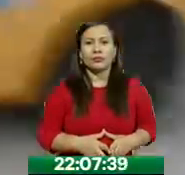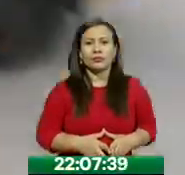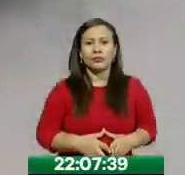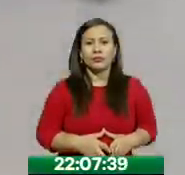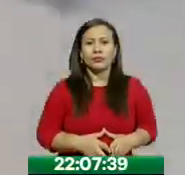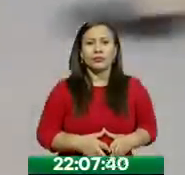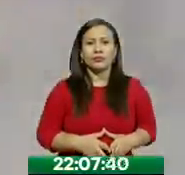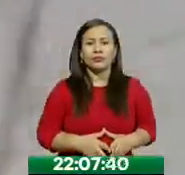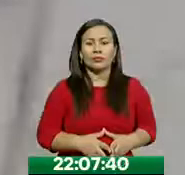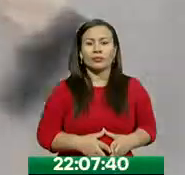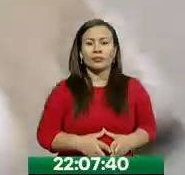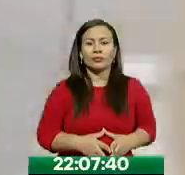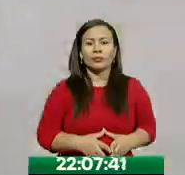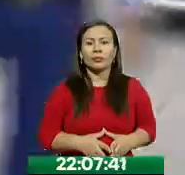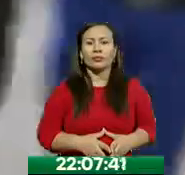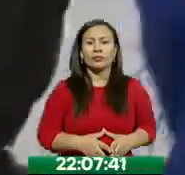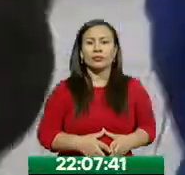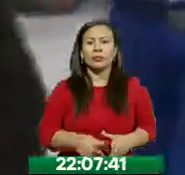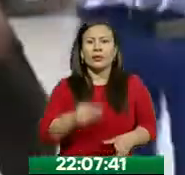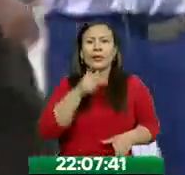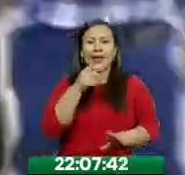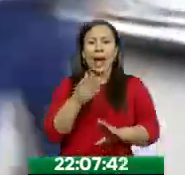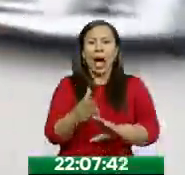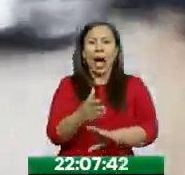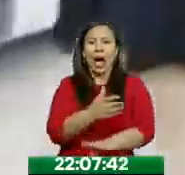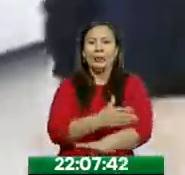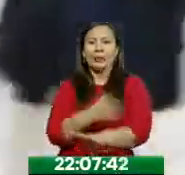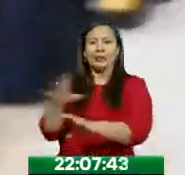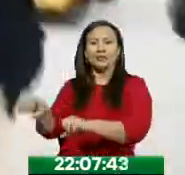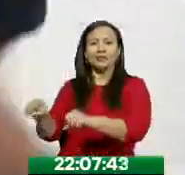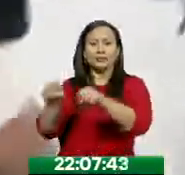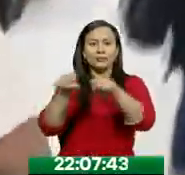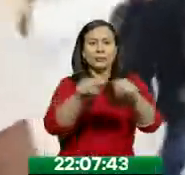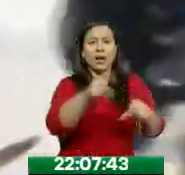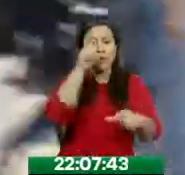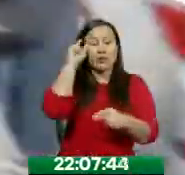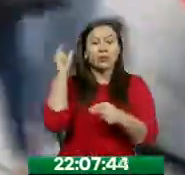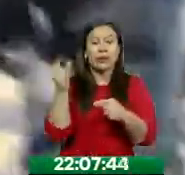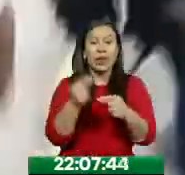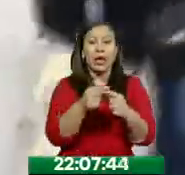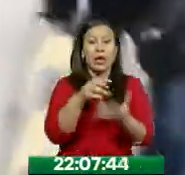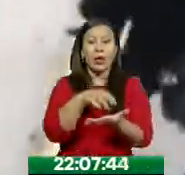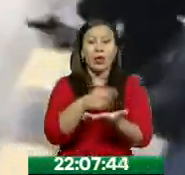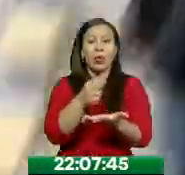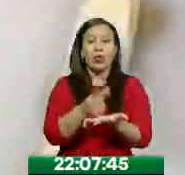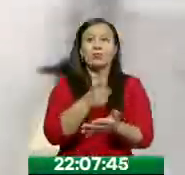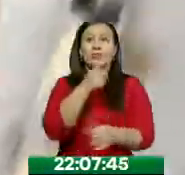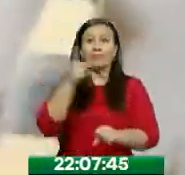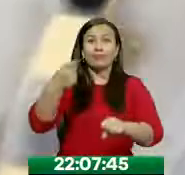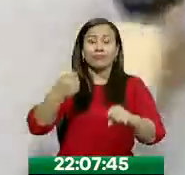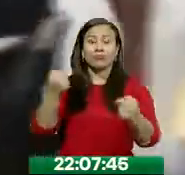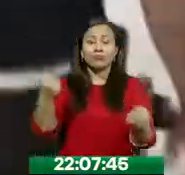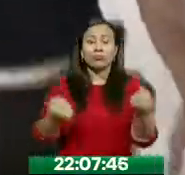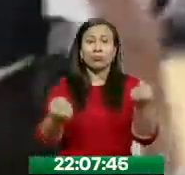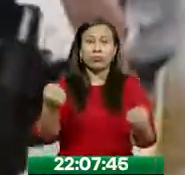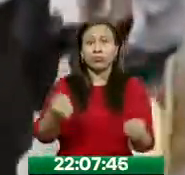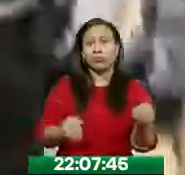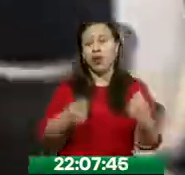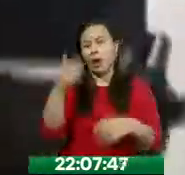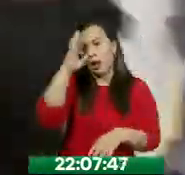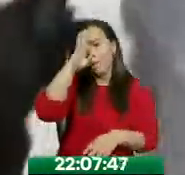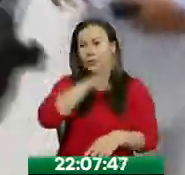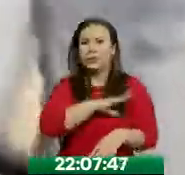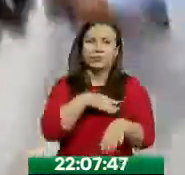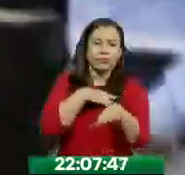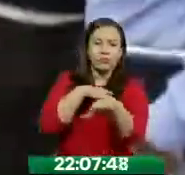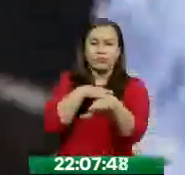policía. Había sido trasladado hasta la Fiscalía del Guayas, pero se encontraba en un patrullero. Mientras la policía realizaba los